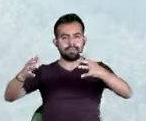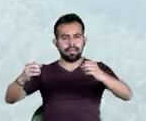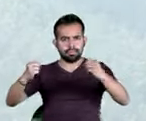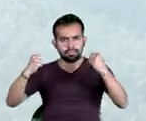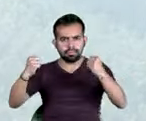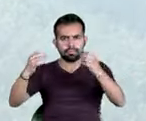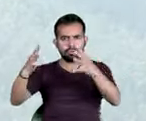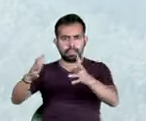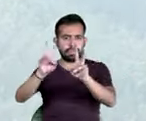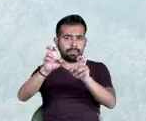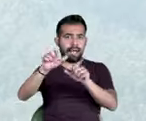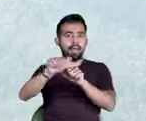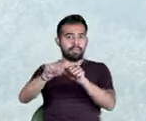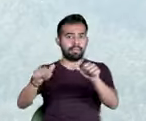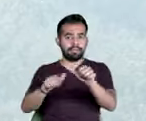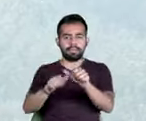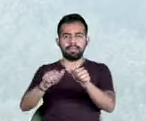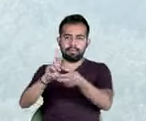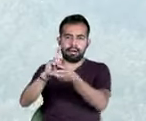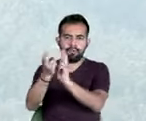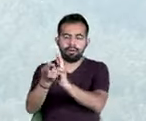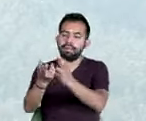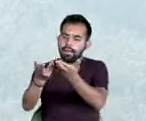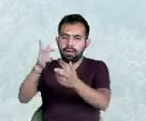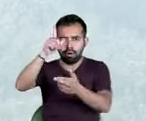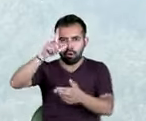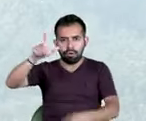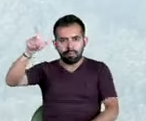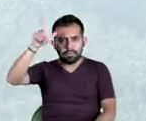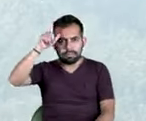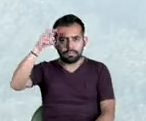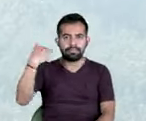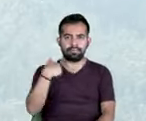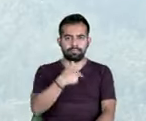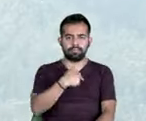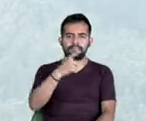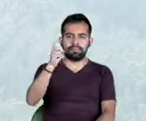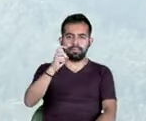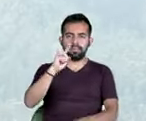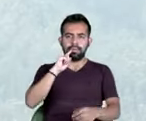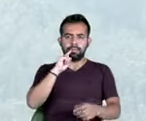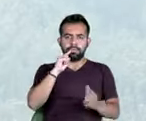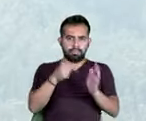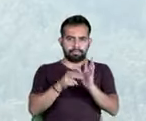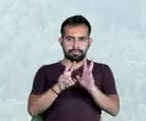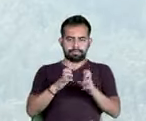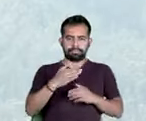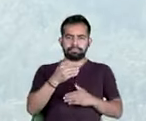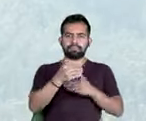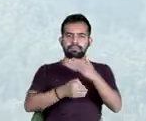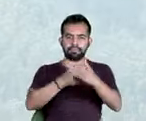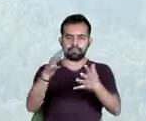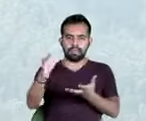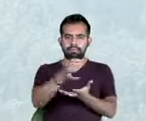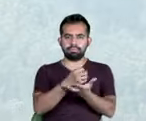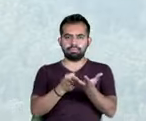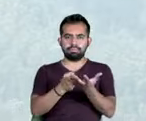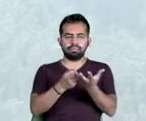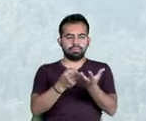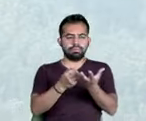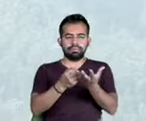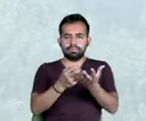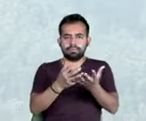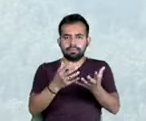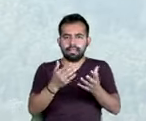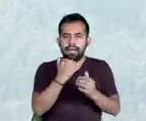digamos, administrativo. En cambio, obvio que tenemos que entrar a optimizar, por ejemplo, el proceso de recolección de residuos sólidos.